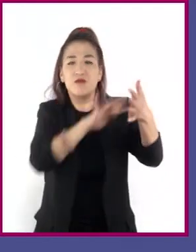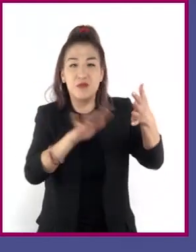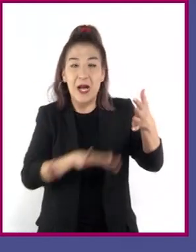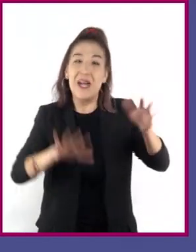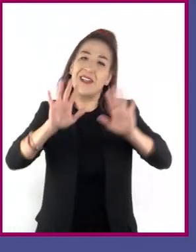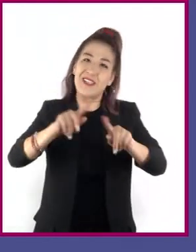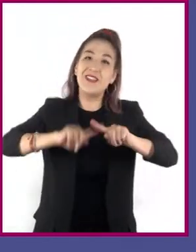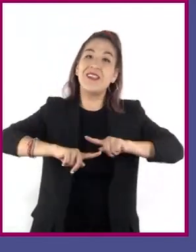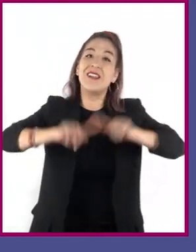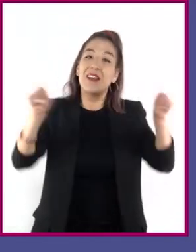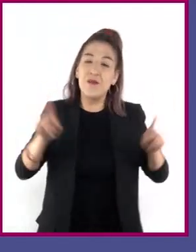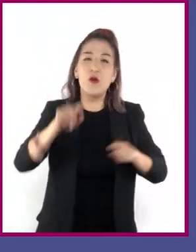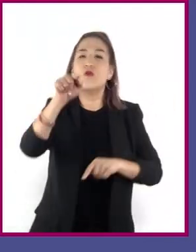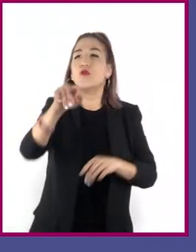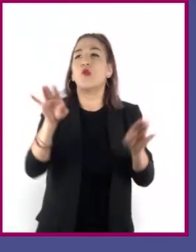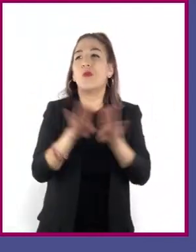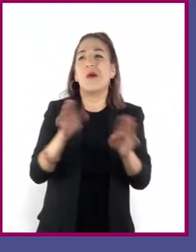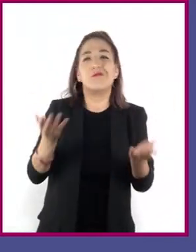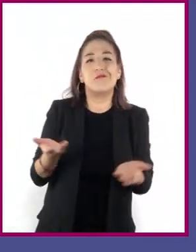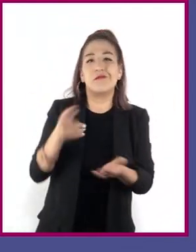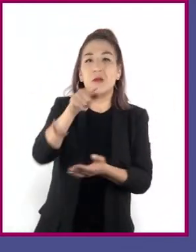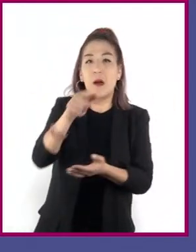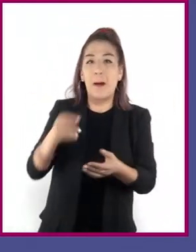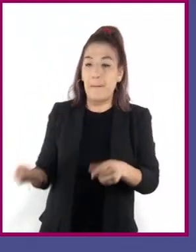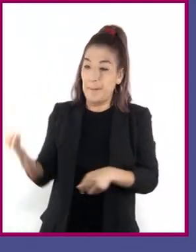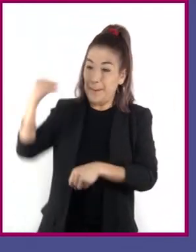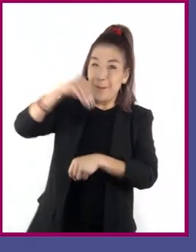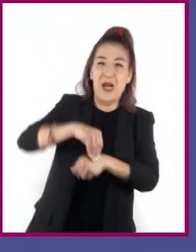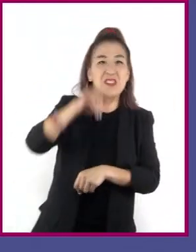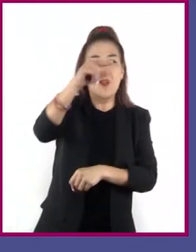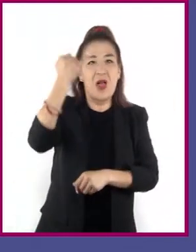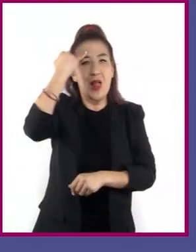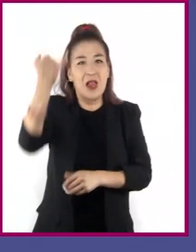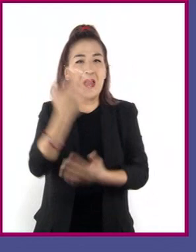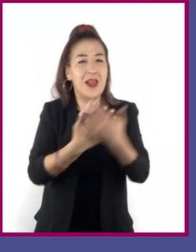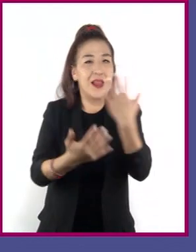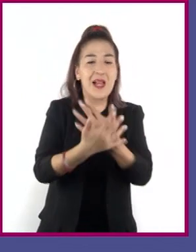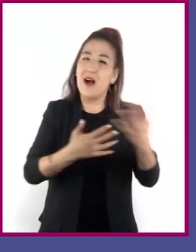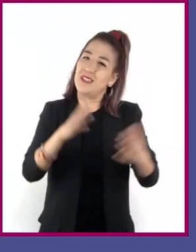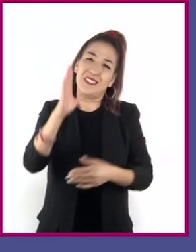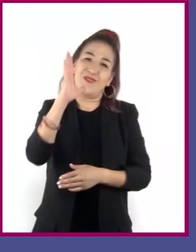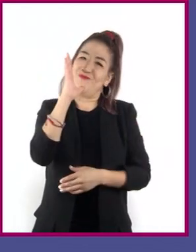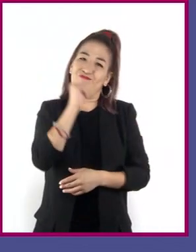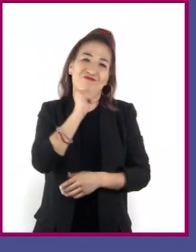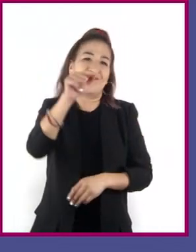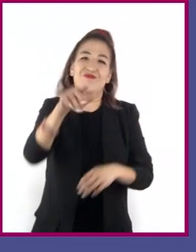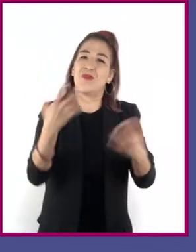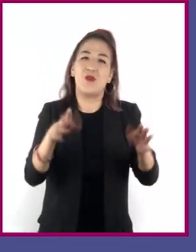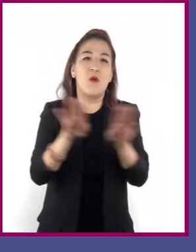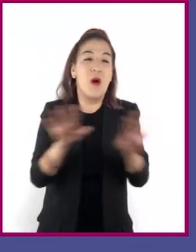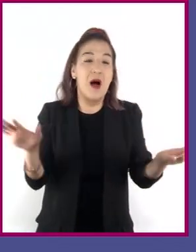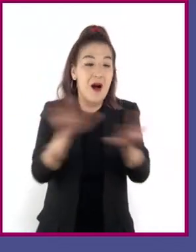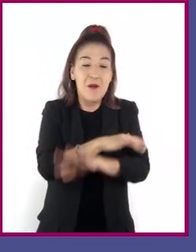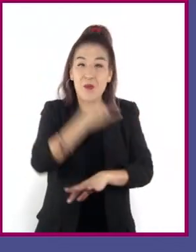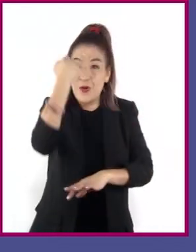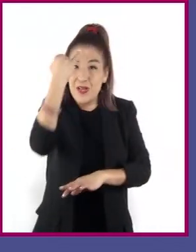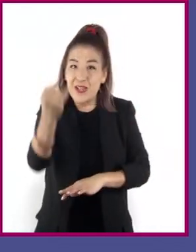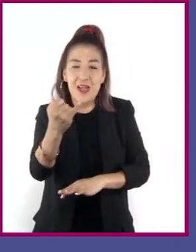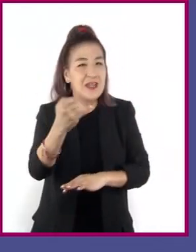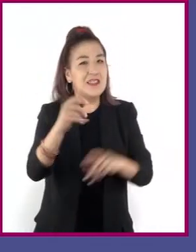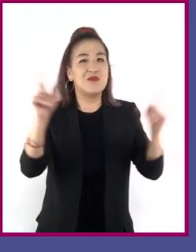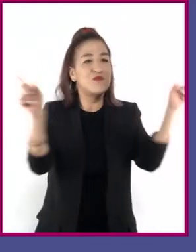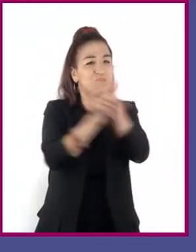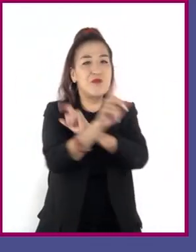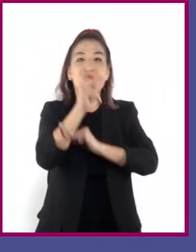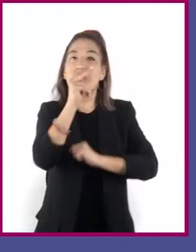interferir o no puedes meterle mano al texto como tal o sea no puedes cambiarle las ideas no le puedes